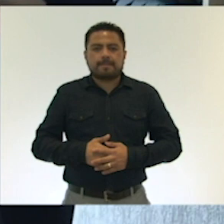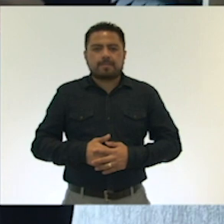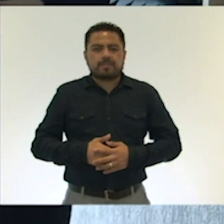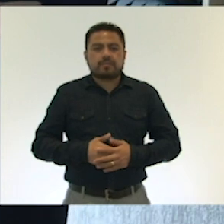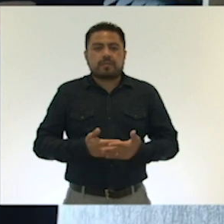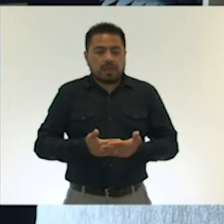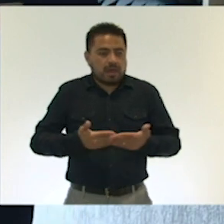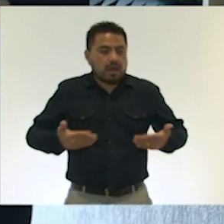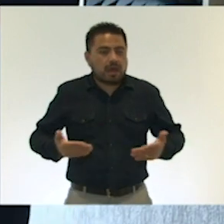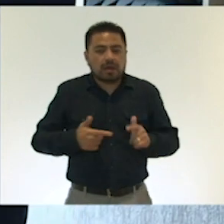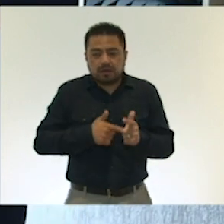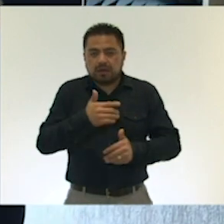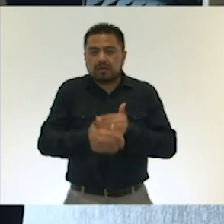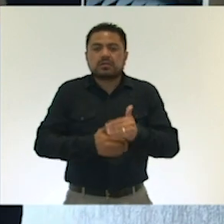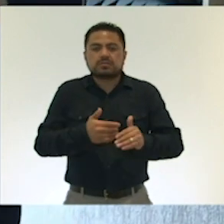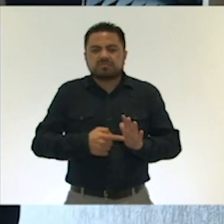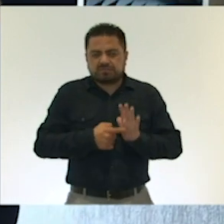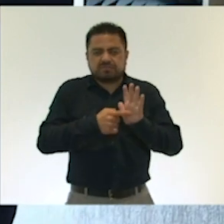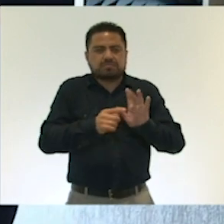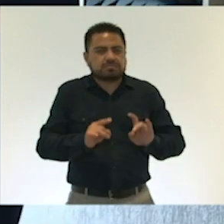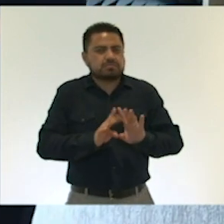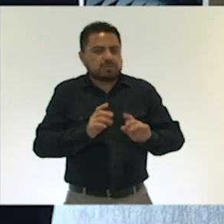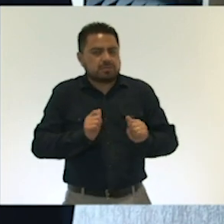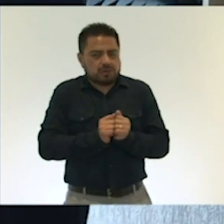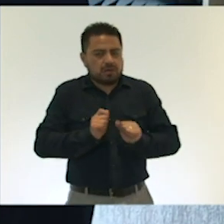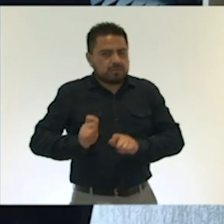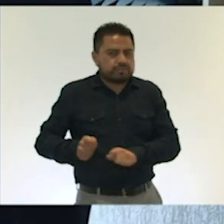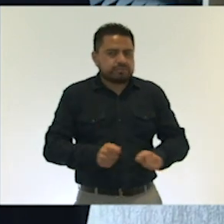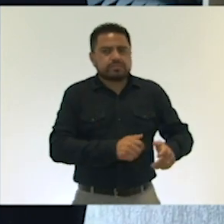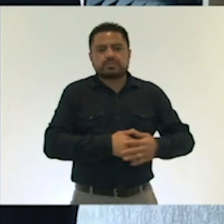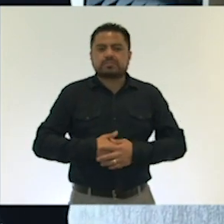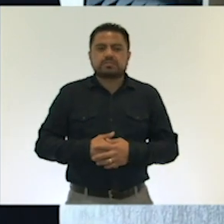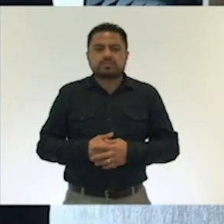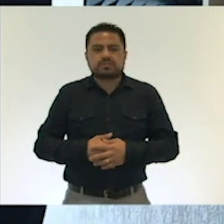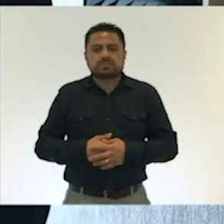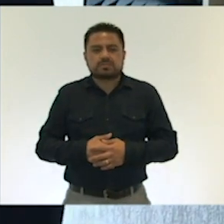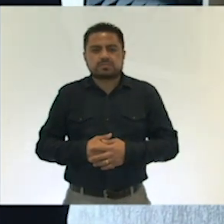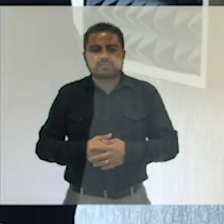A continuación, una pequeña improvisación en la tarola.